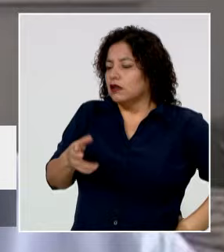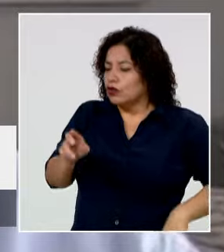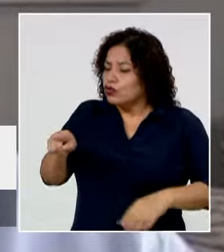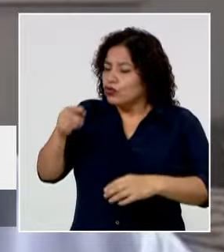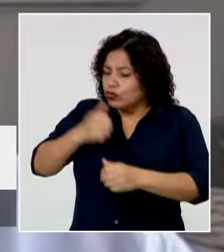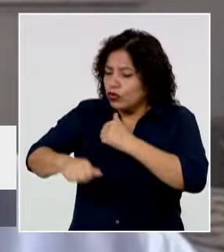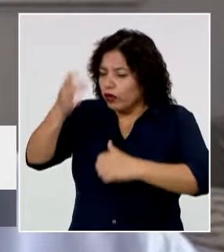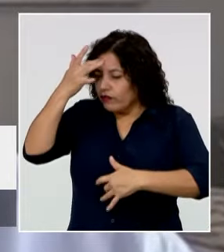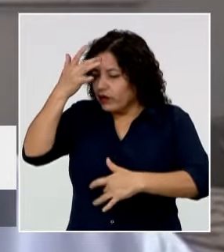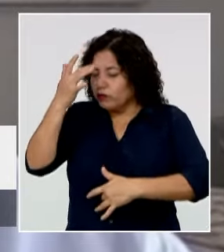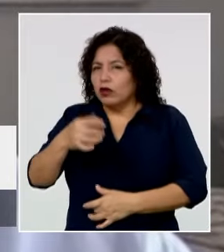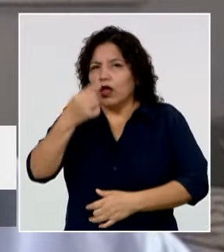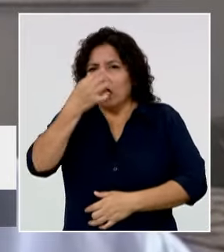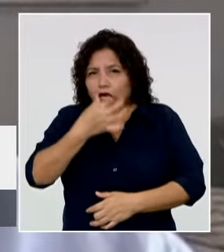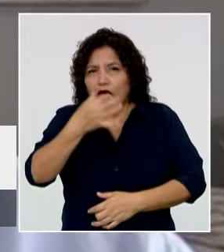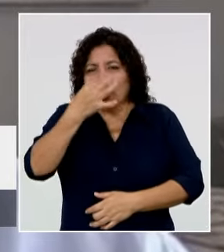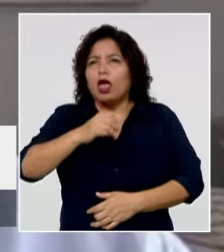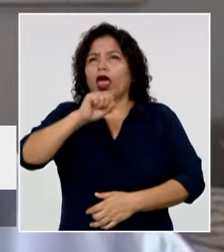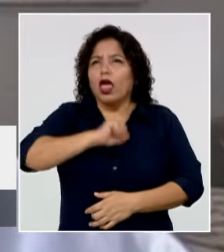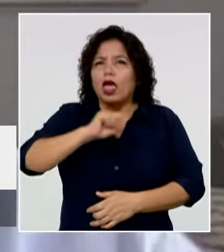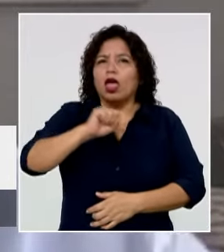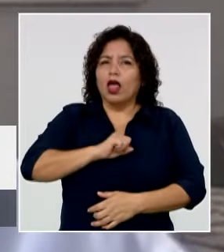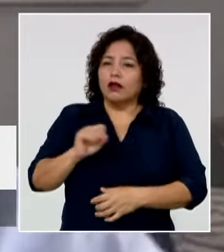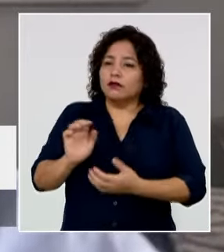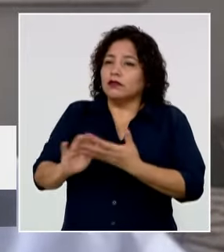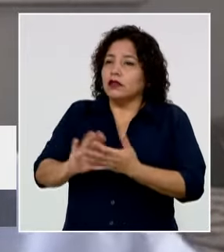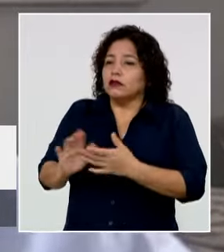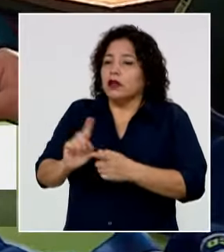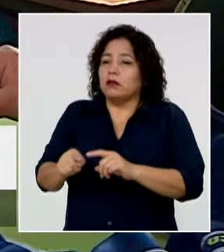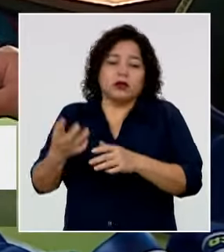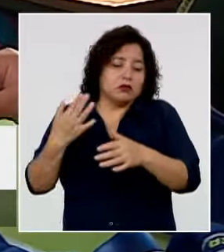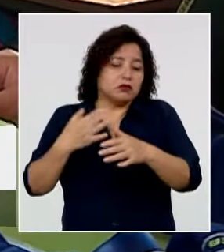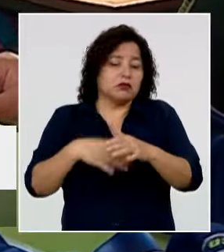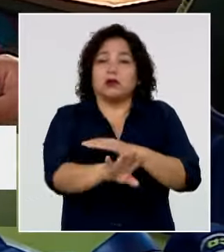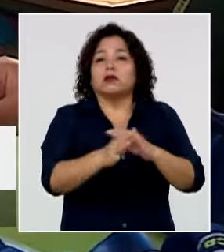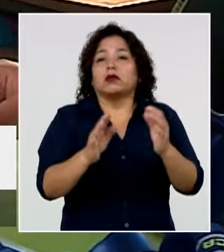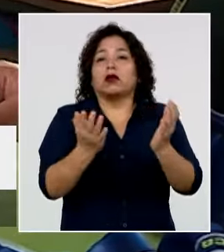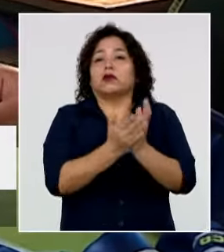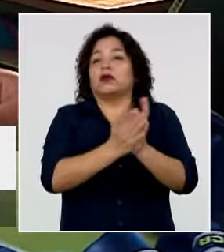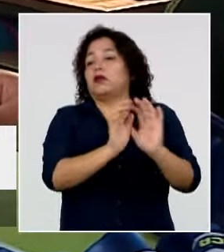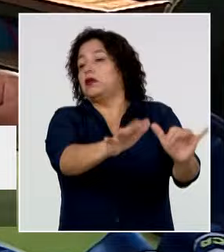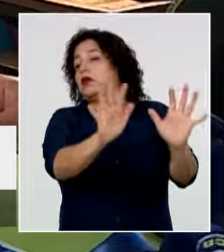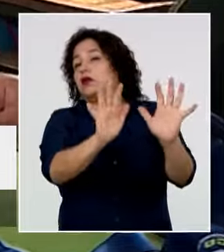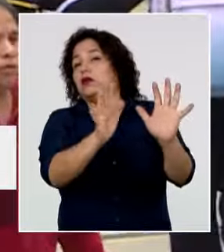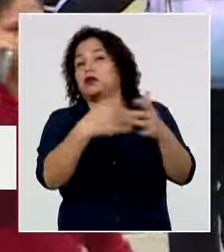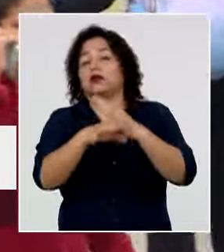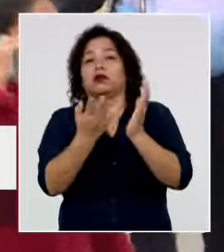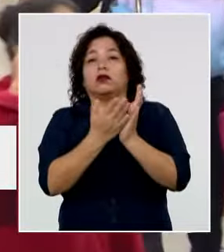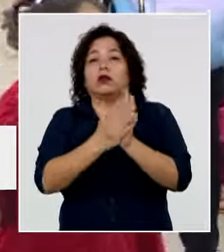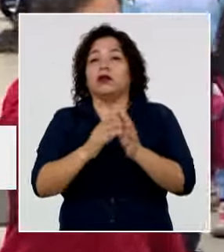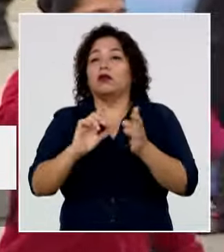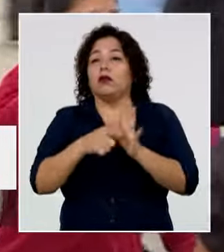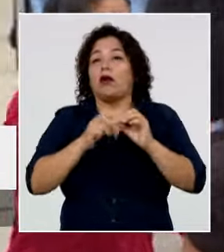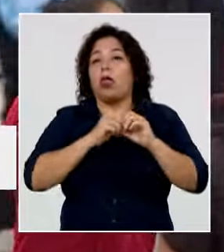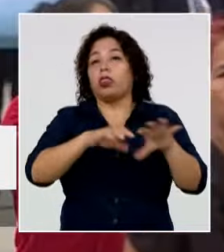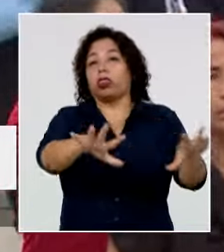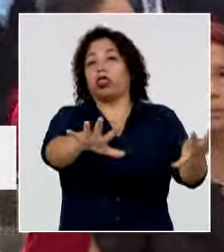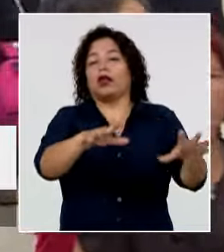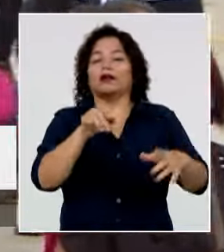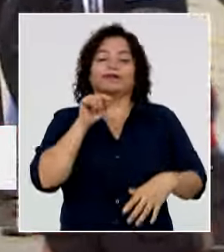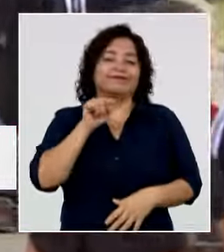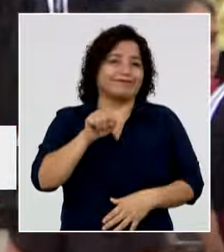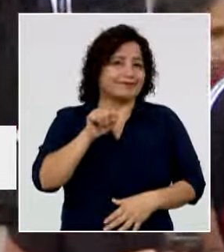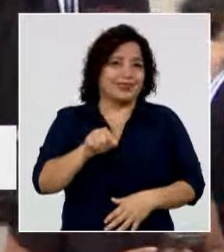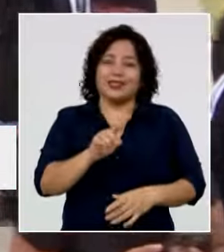bien, señora, está moqueando, está con tos. Disculpe, pero no tengo dónde dejarlo y se va. Y dejó al niño enfermo para que contagie a muchos niños más. Entonces, esta